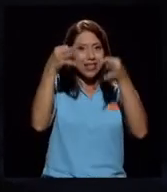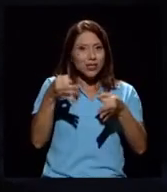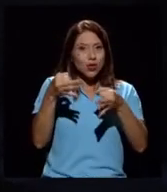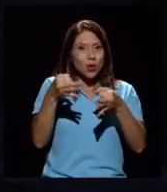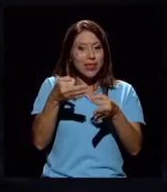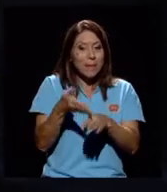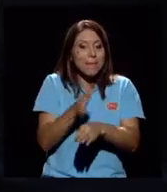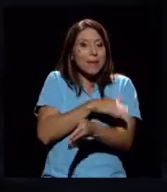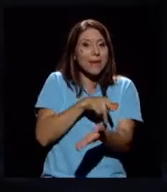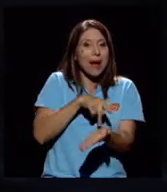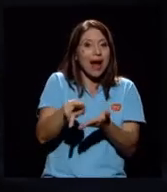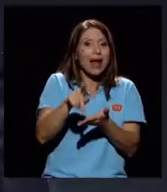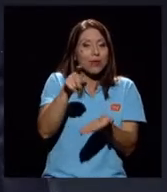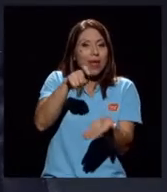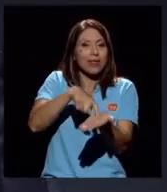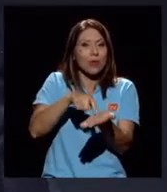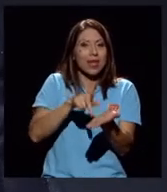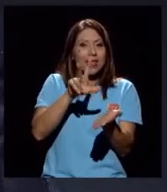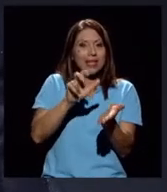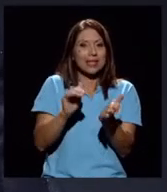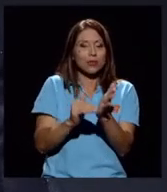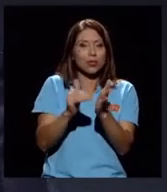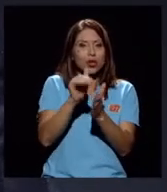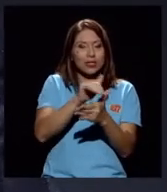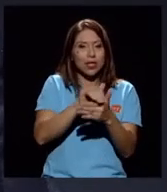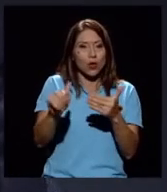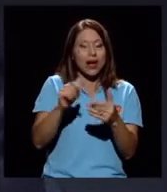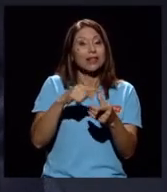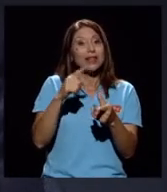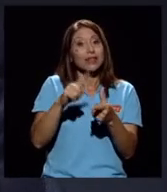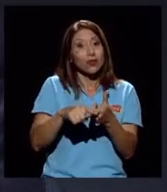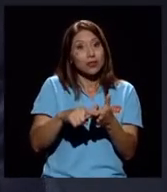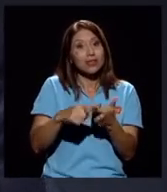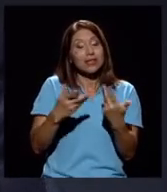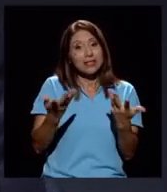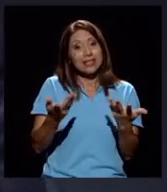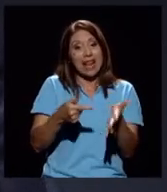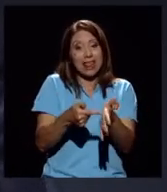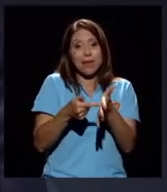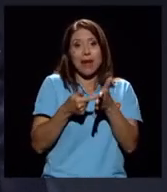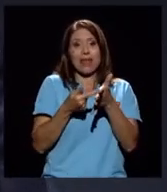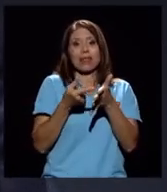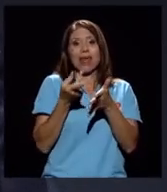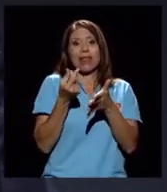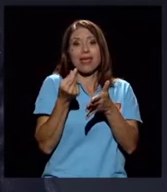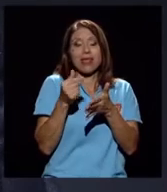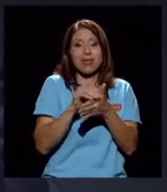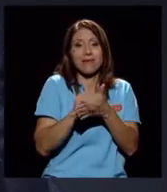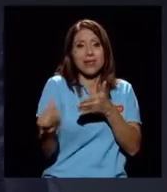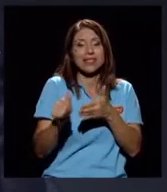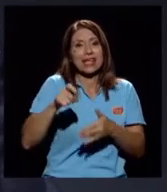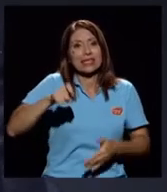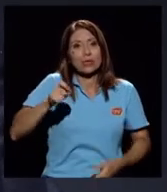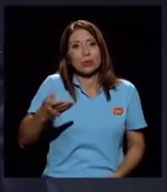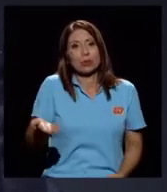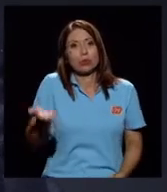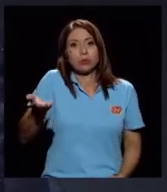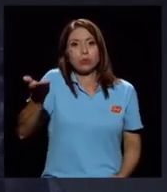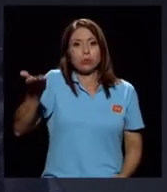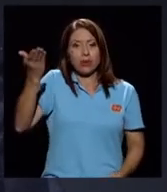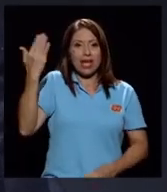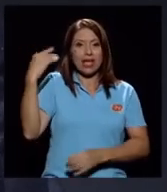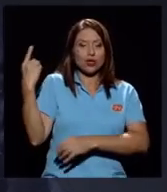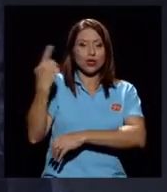deuda de 300 millones de dólares este entonces claro se incrementó mucho la demanda de divisas en ese en esos días